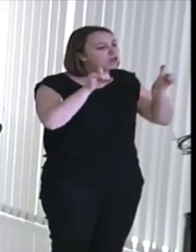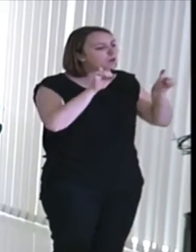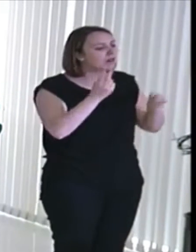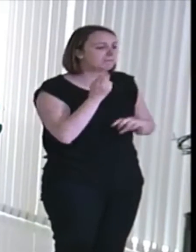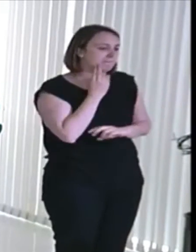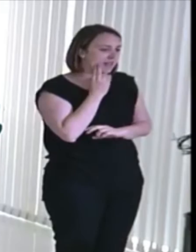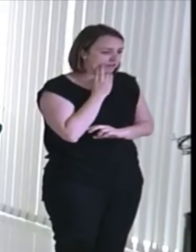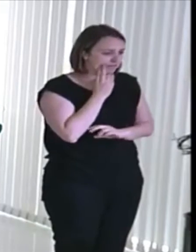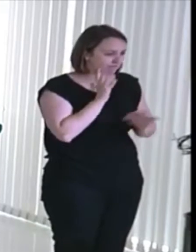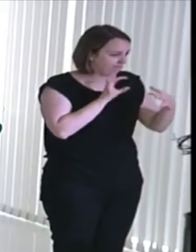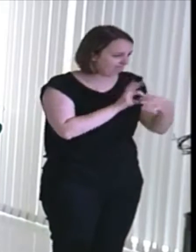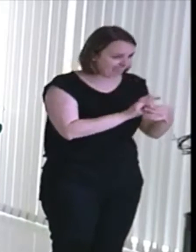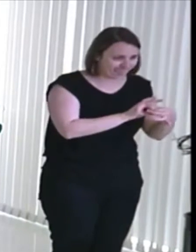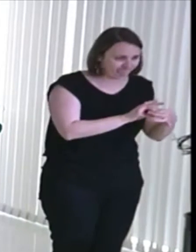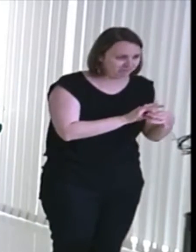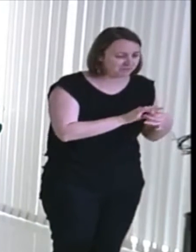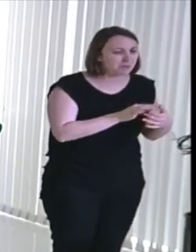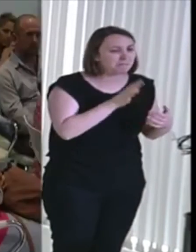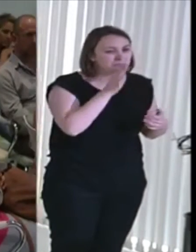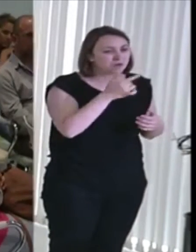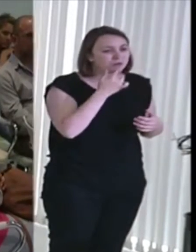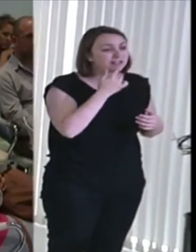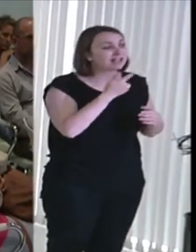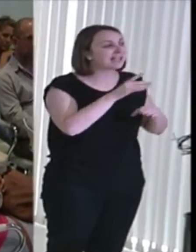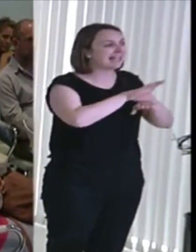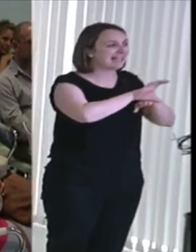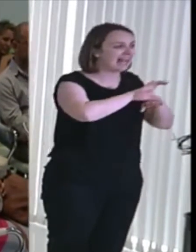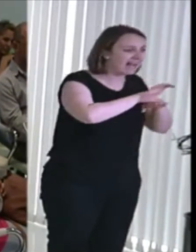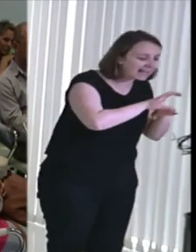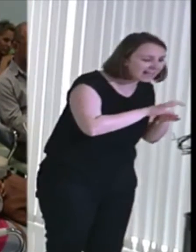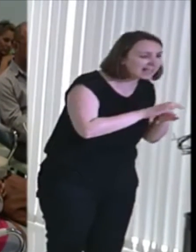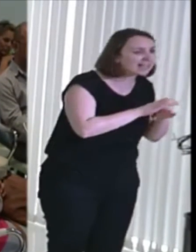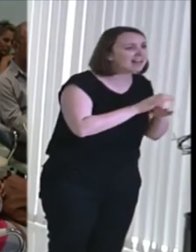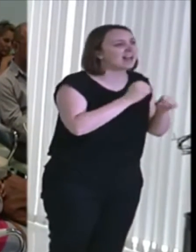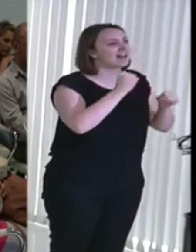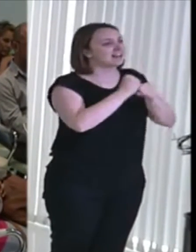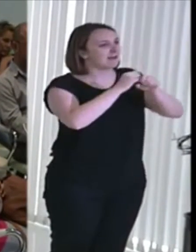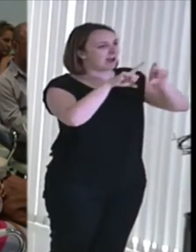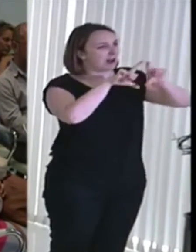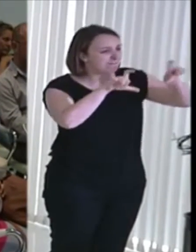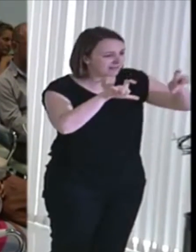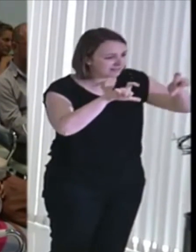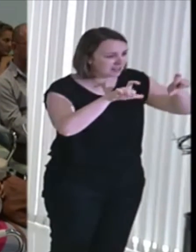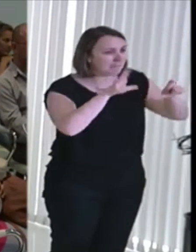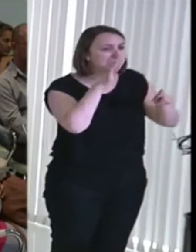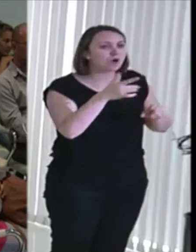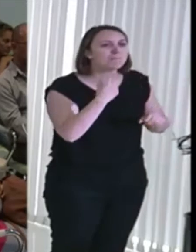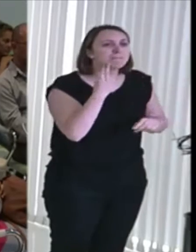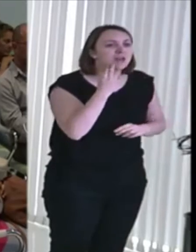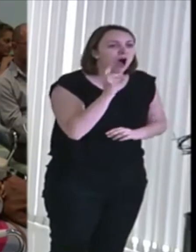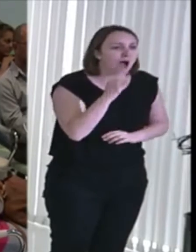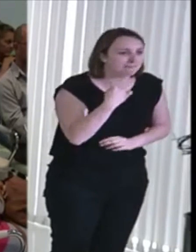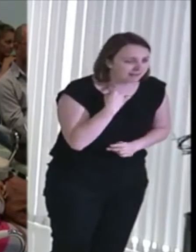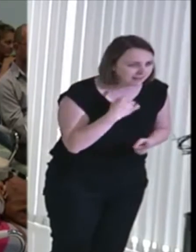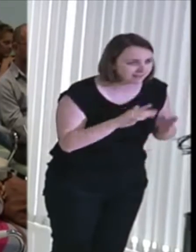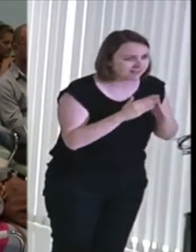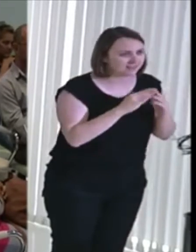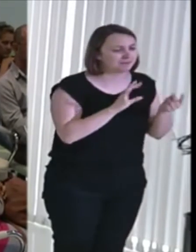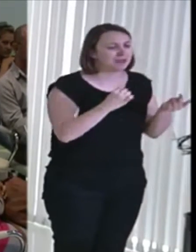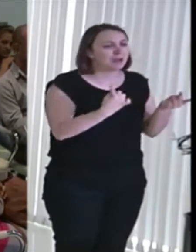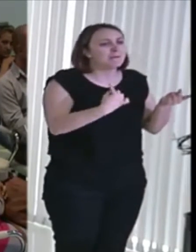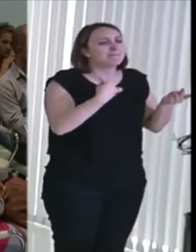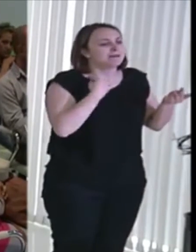¿no? Tenemos que estudiar la carrera y trabajar para alguien por miedo a perder, ¿no? Perder mi casa, perder